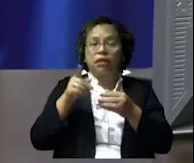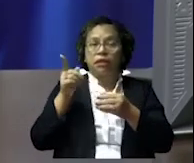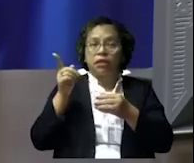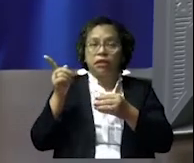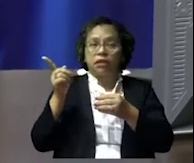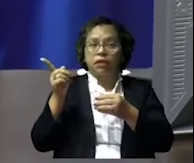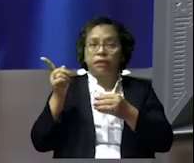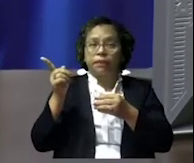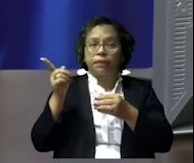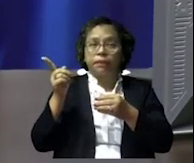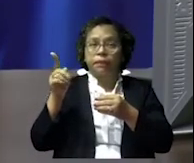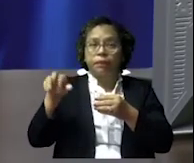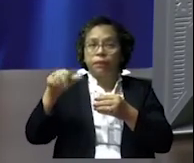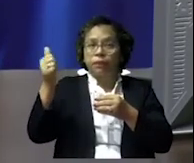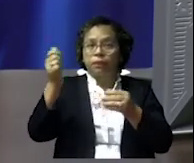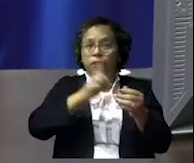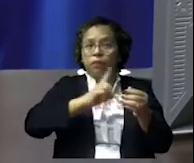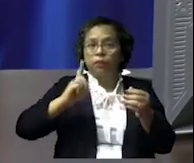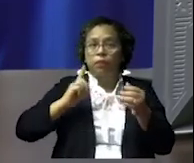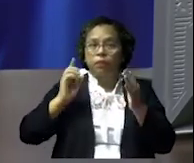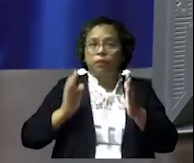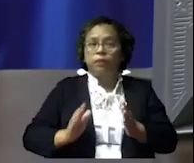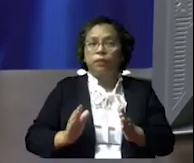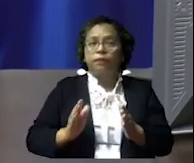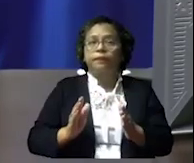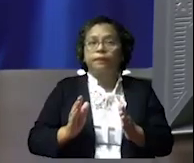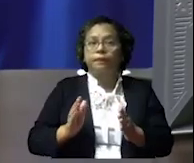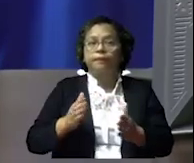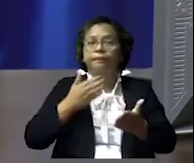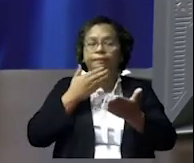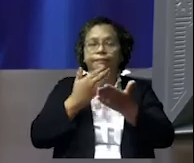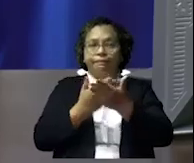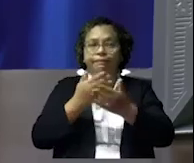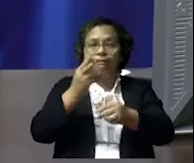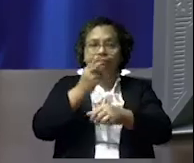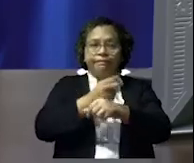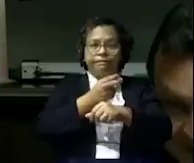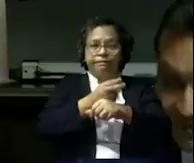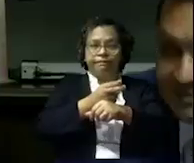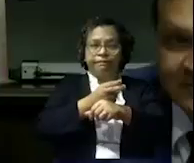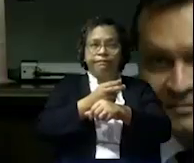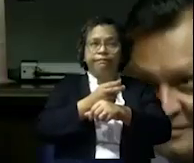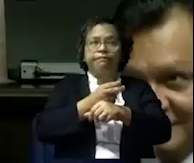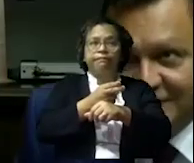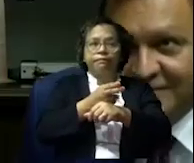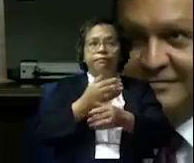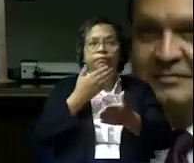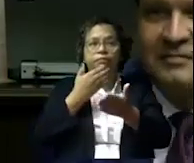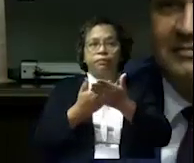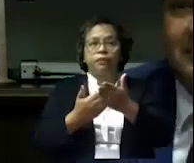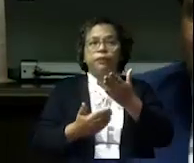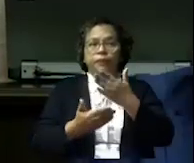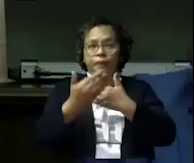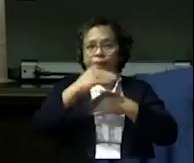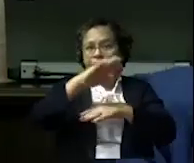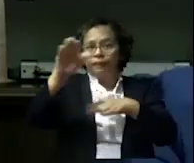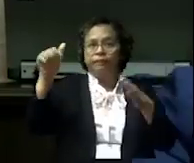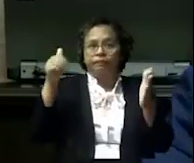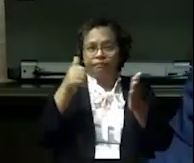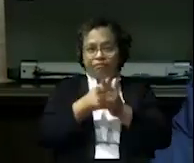Tiene la palabra, honorable. Bueno, muy buenas tardes, muy buenos días a todos. De verdad que es un